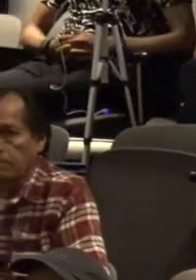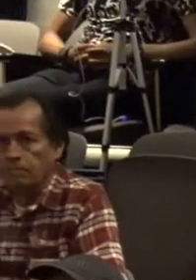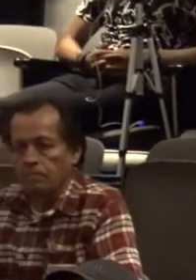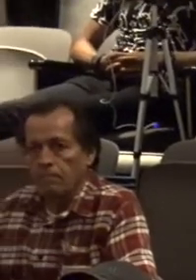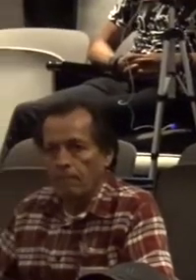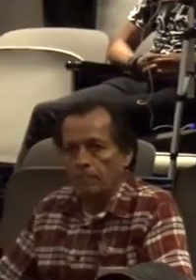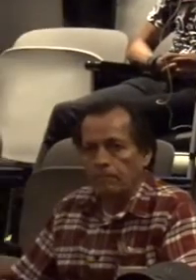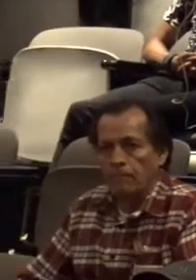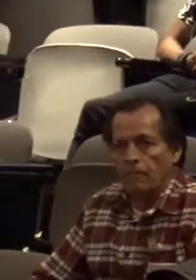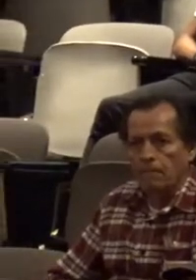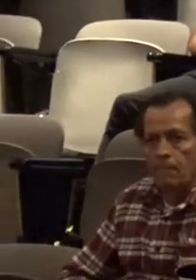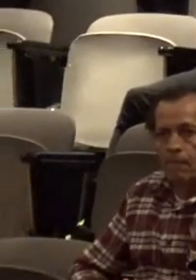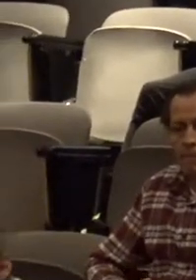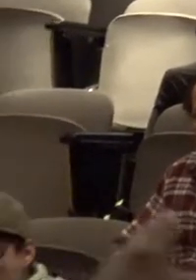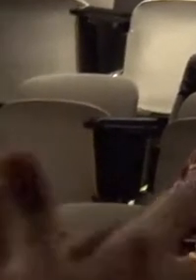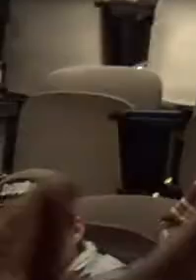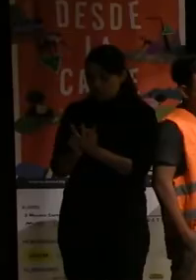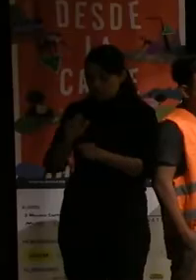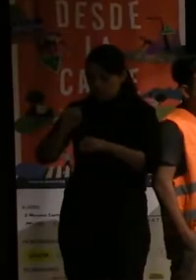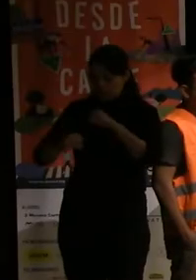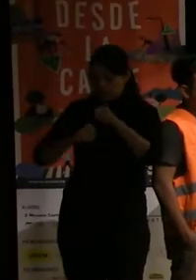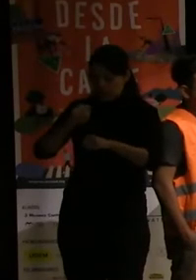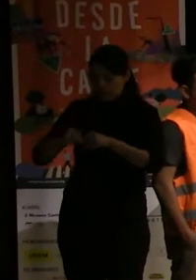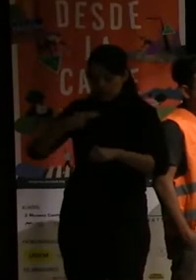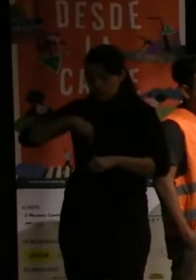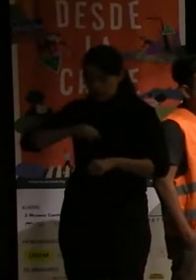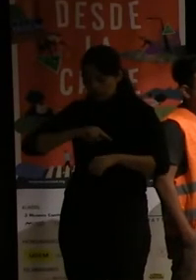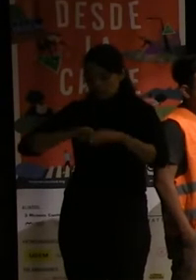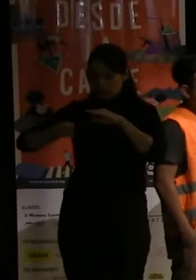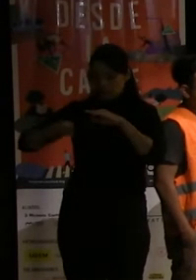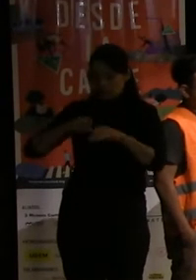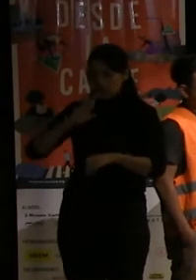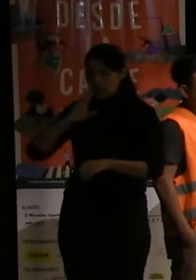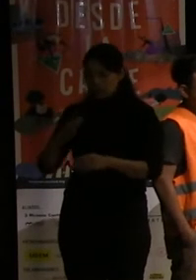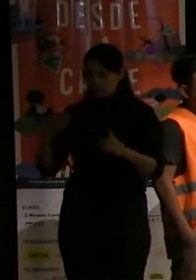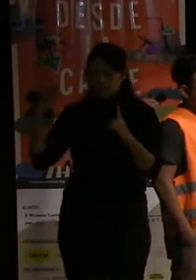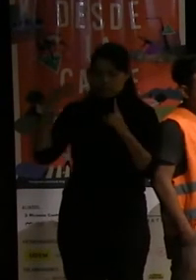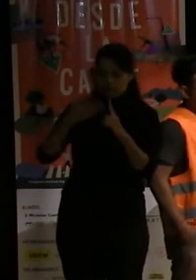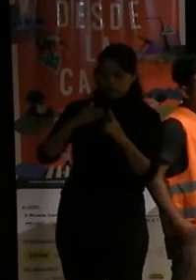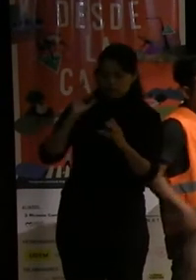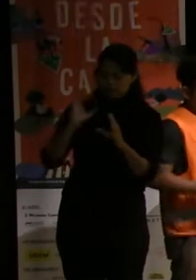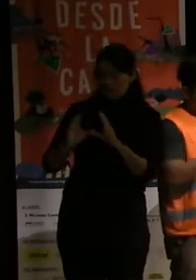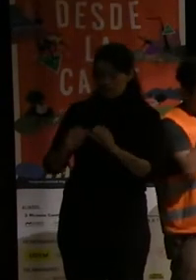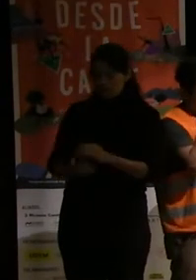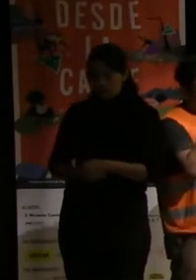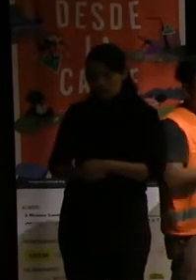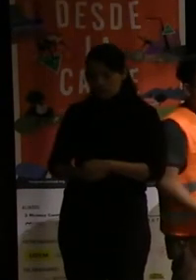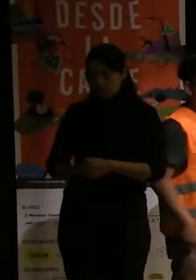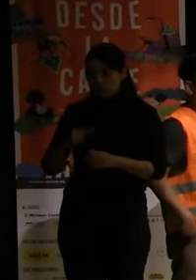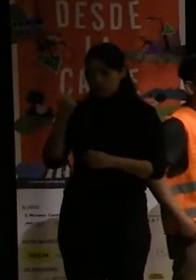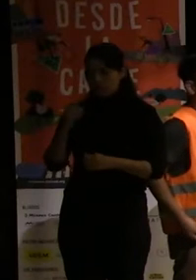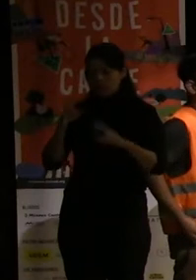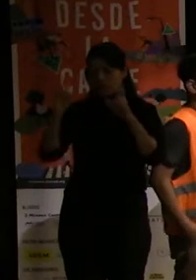cómo mejorar como colectivos y organizaciones ciclistas nuestro trabajo para tener mejor impacto un